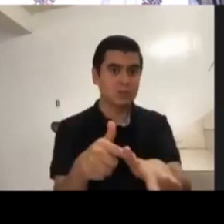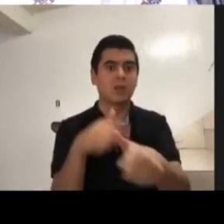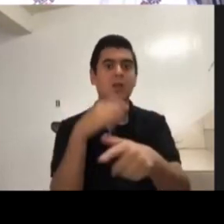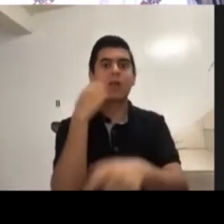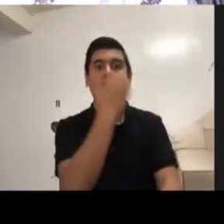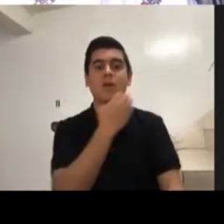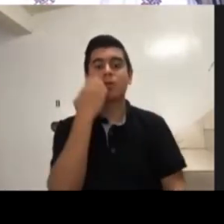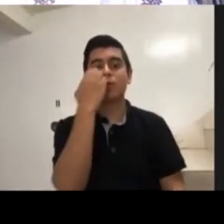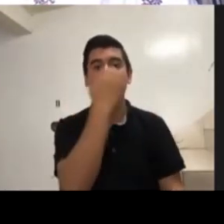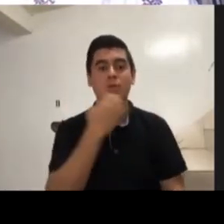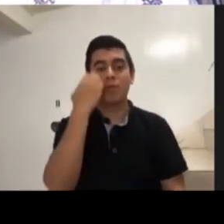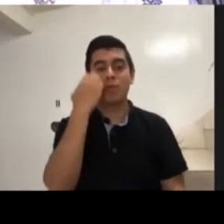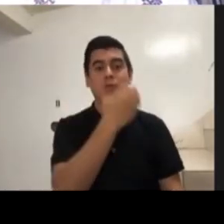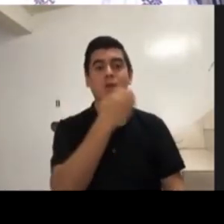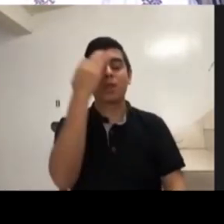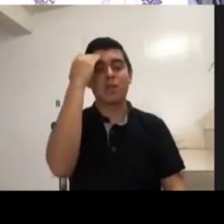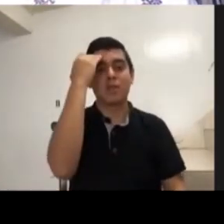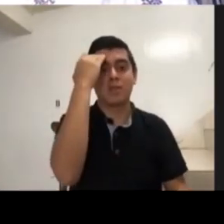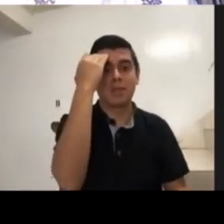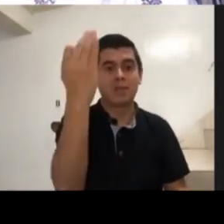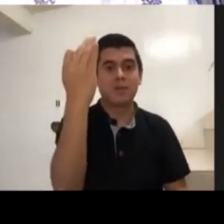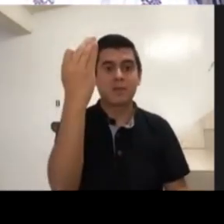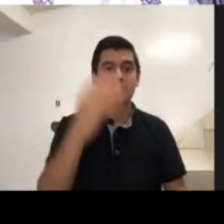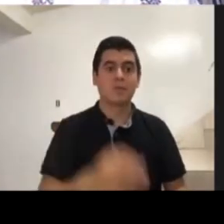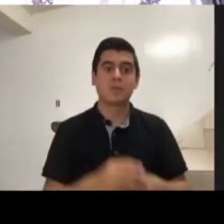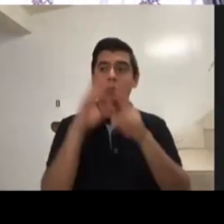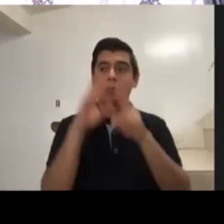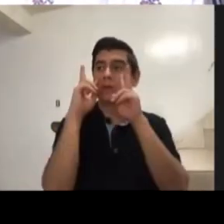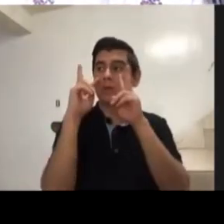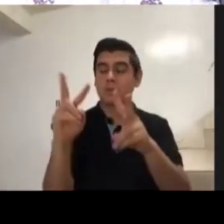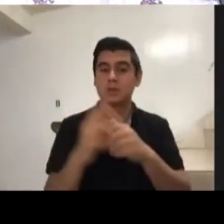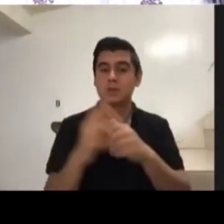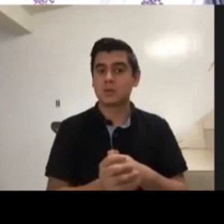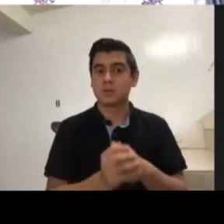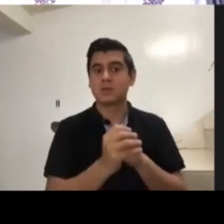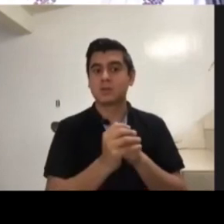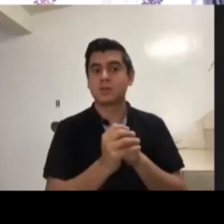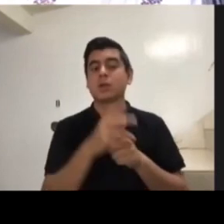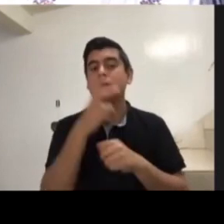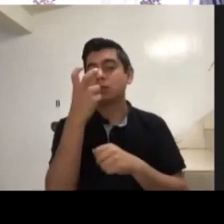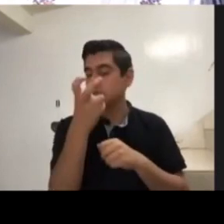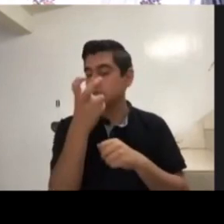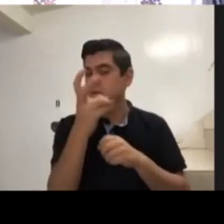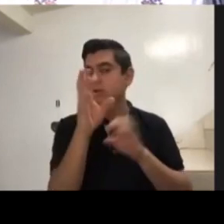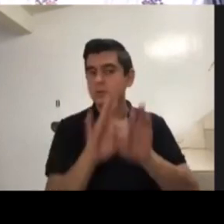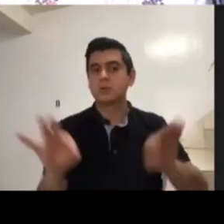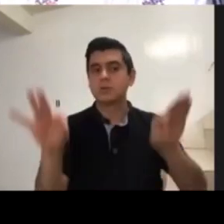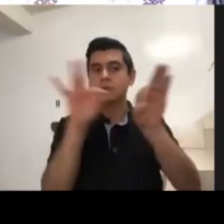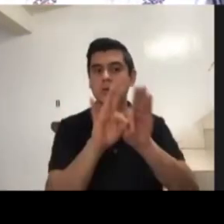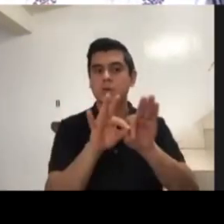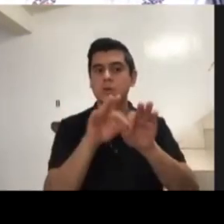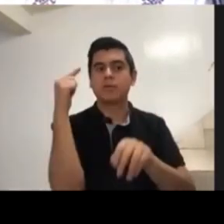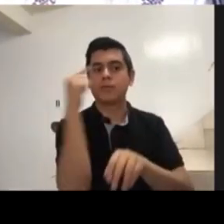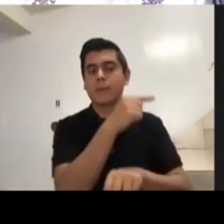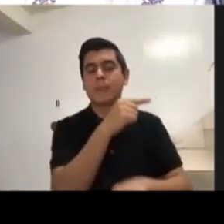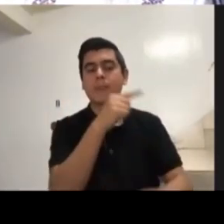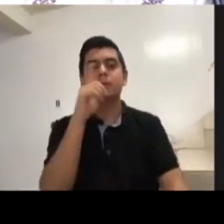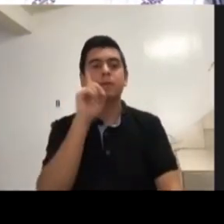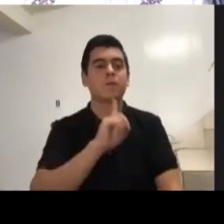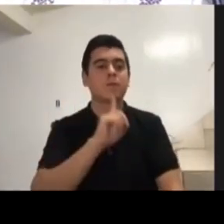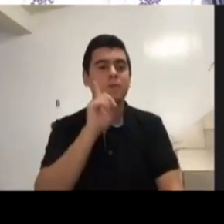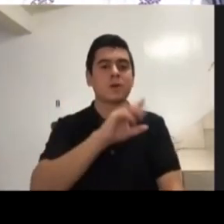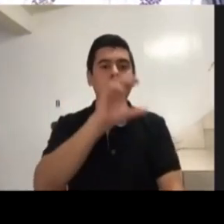los tiempos en los que estaba previsto. Estas son las otras dos condiciones a las que Silvia se refirió con muchísima